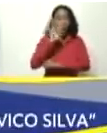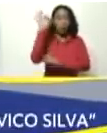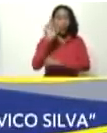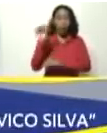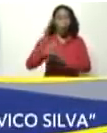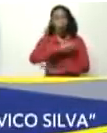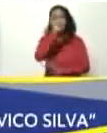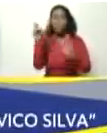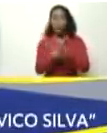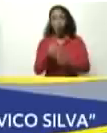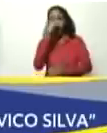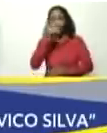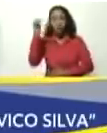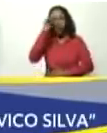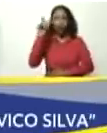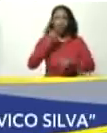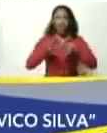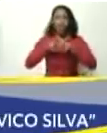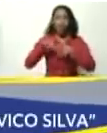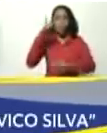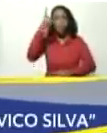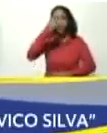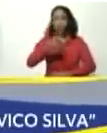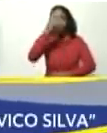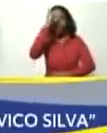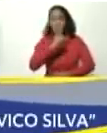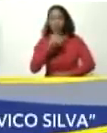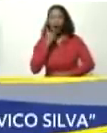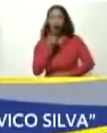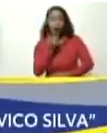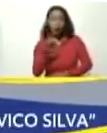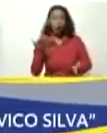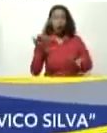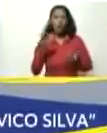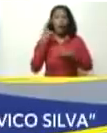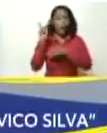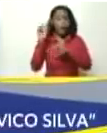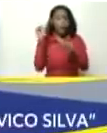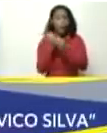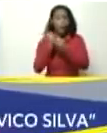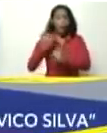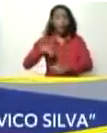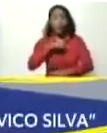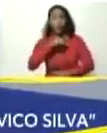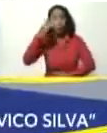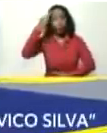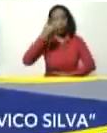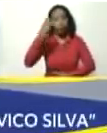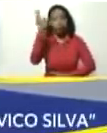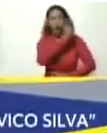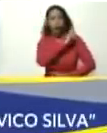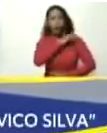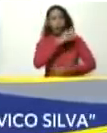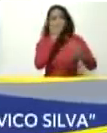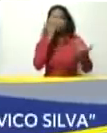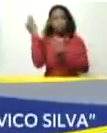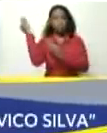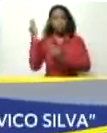100%, adultos, niños, personas con discapacidad. Bueno, ese es el trabajo nuestro, mi comandante en jefe.